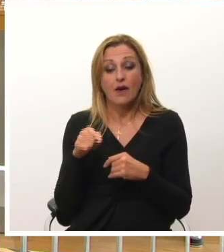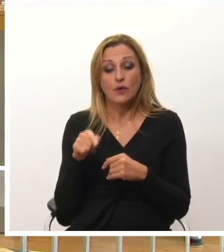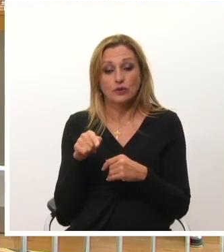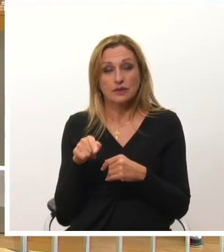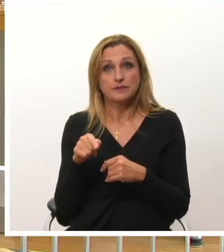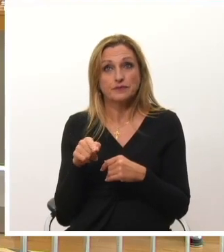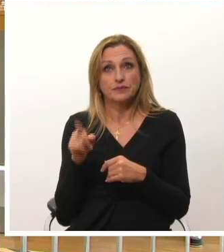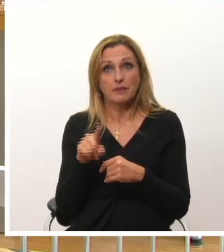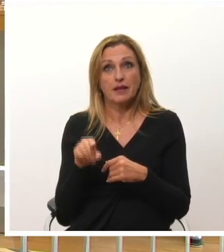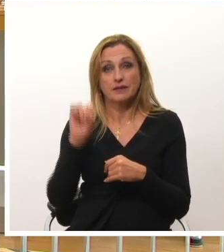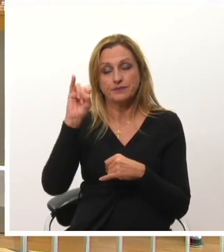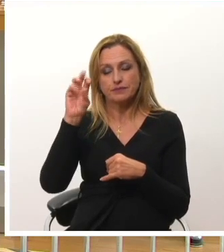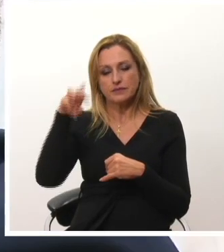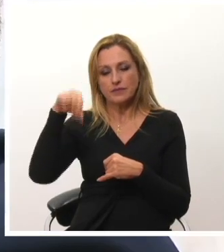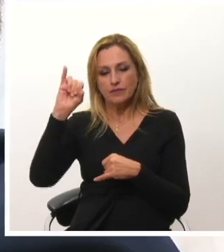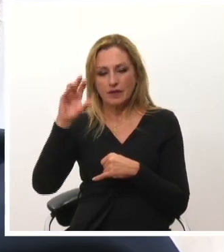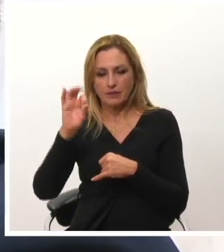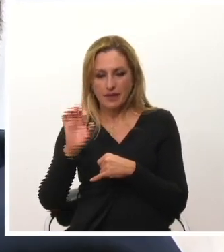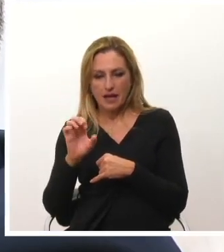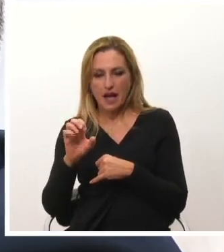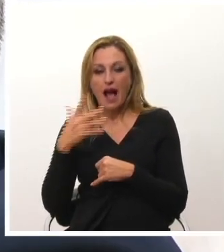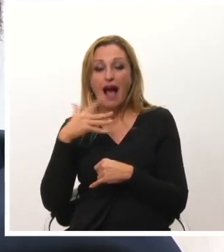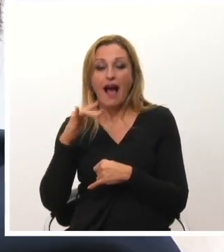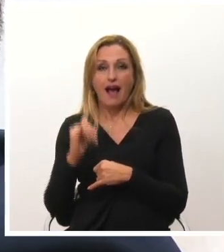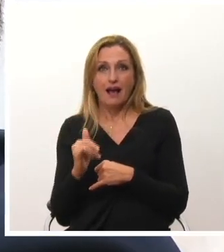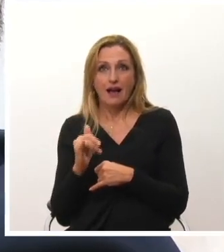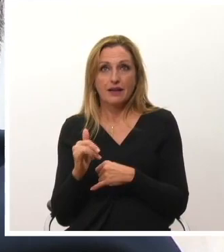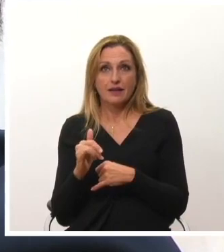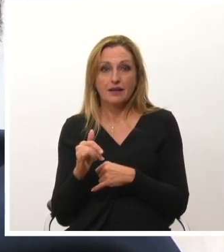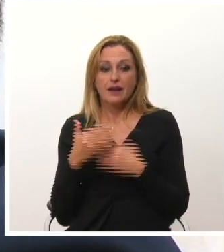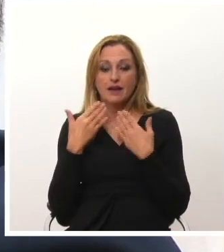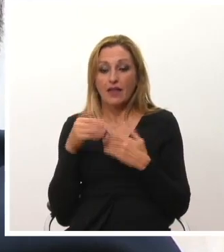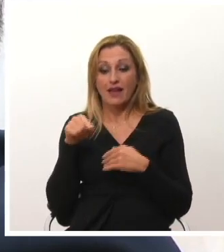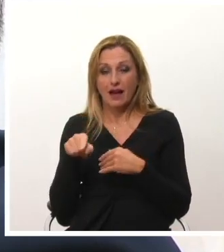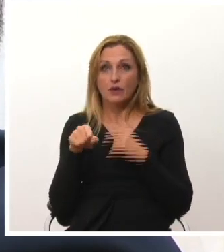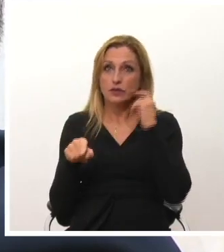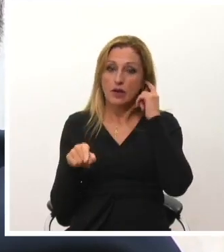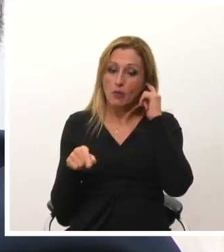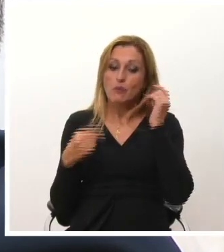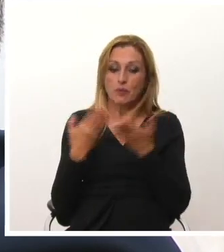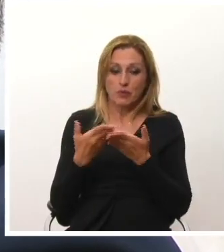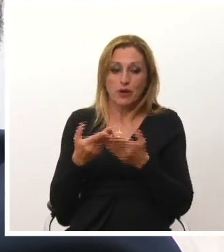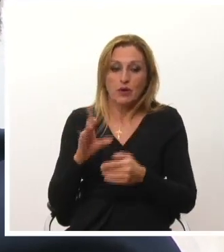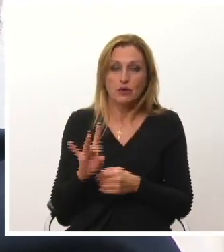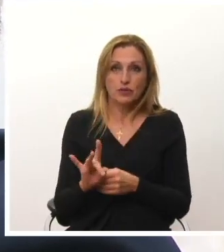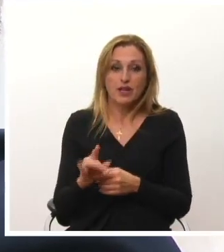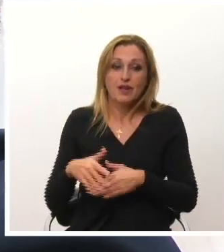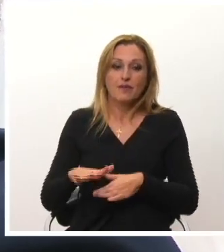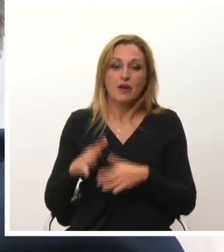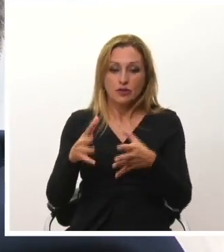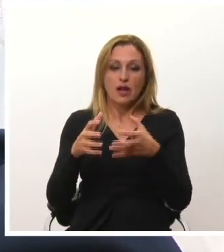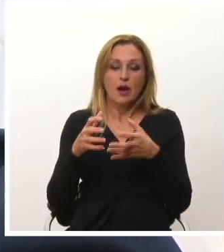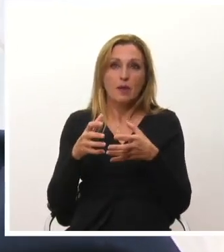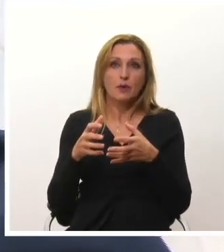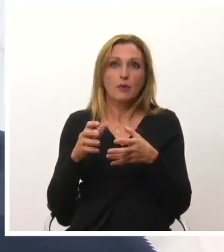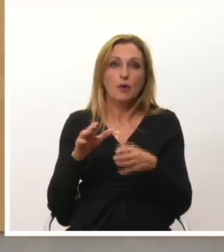el imis existe gracias a ustedes y también la beca extraordinaria bueno no digo que no lo propusieran pero se aprobó por un gobierno del partido